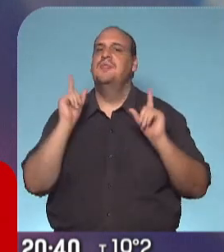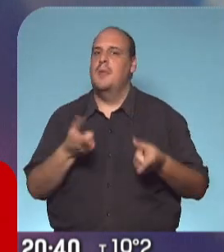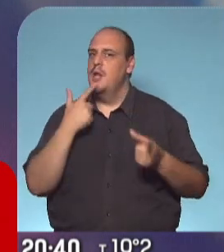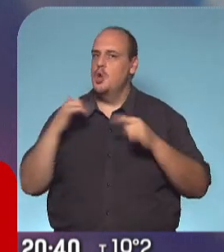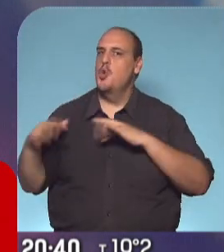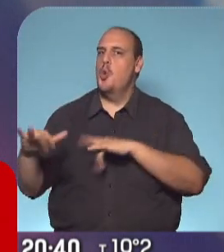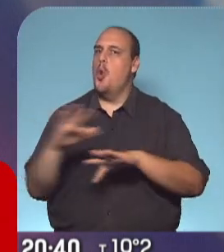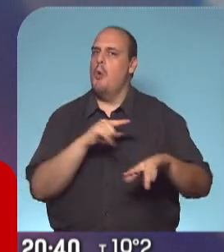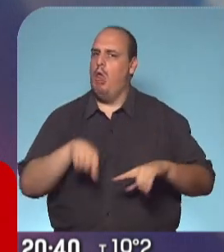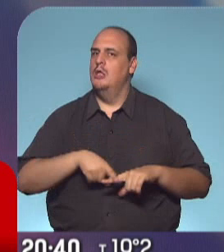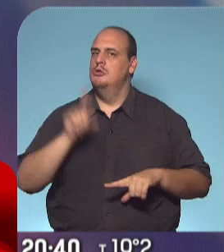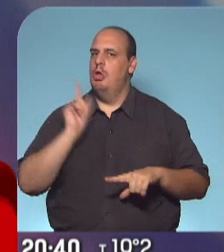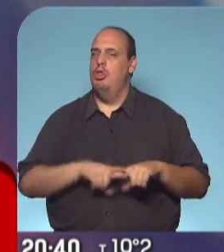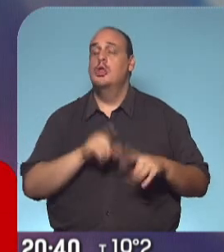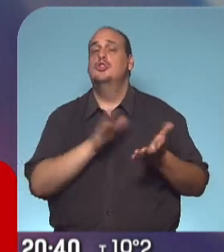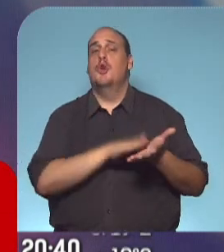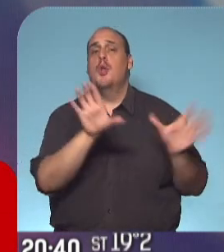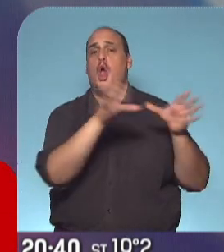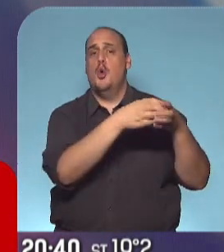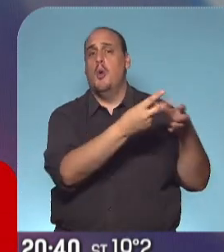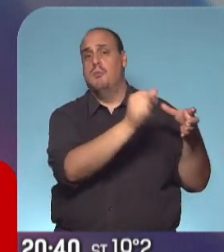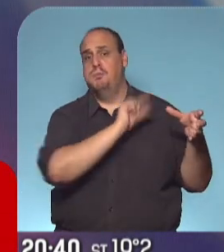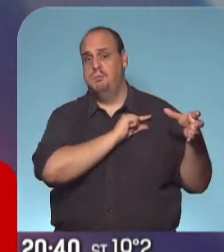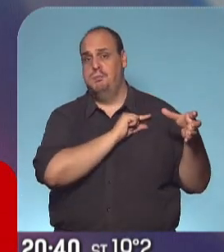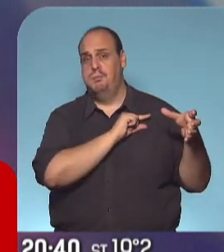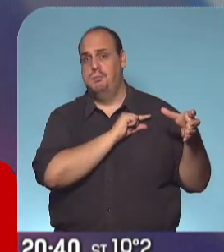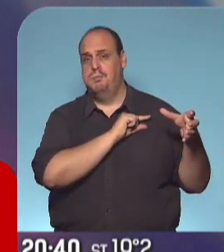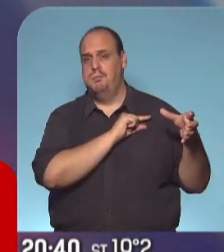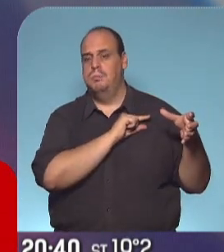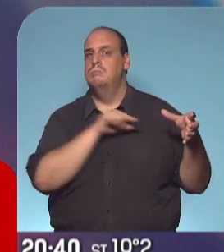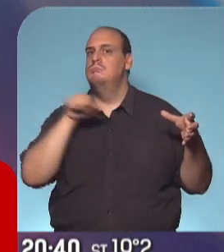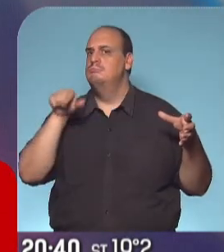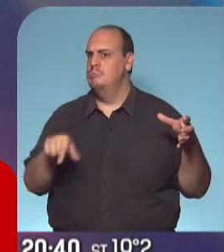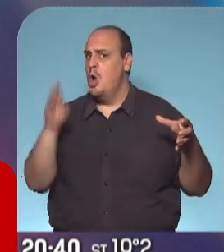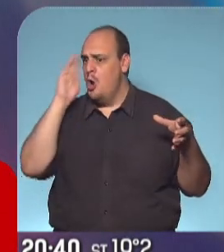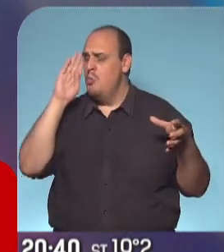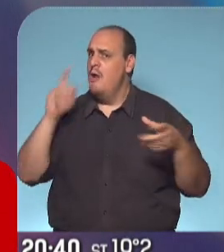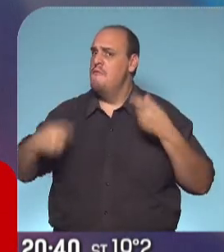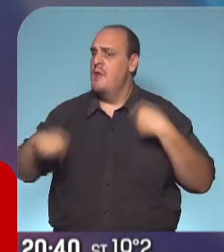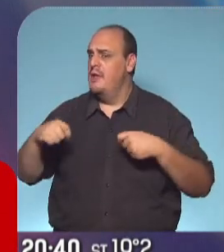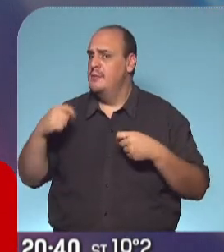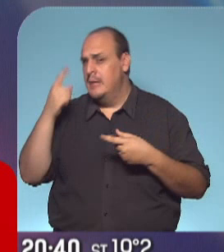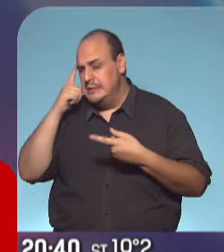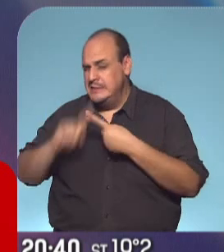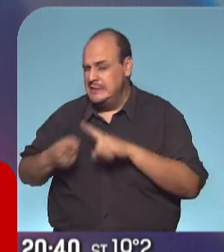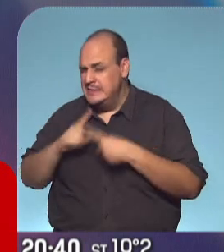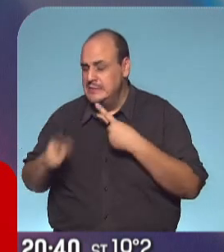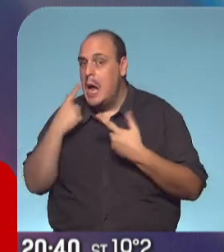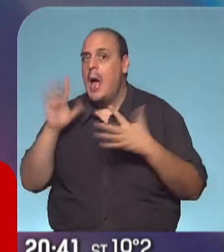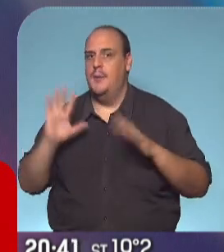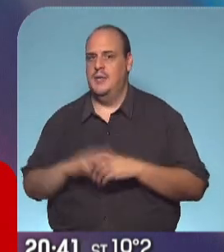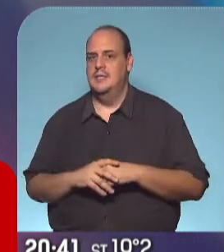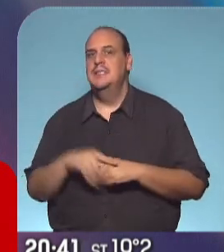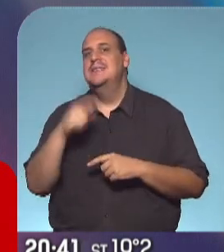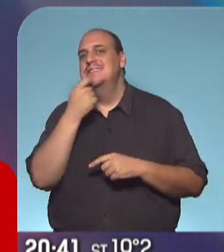de esta jornada de parte de esos acreedores diciendo que lo ven en una postura un poco más flexible como para negociar. Tal vez si hay un número chico